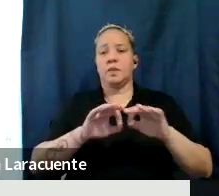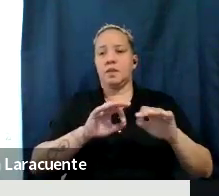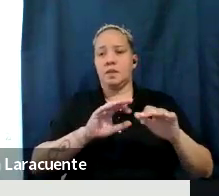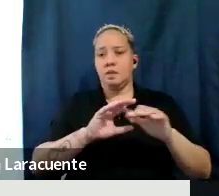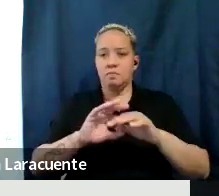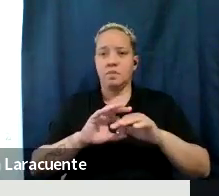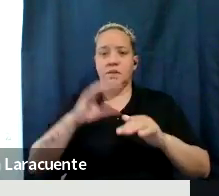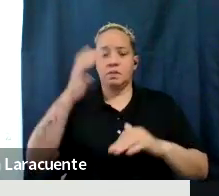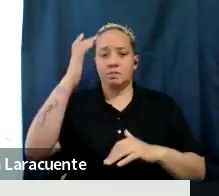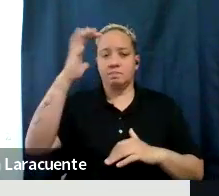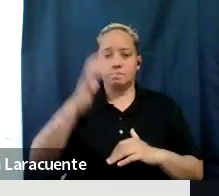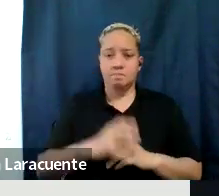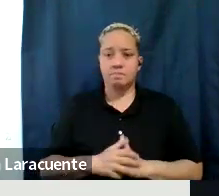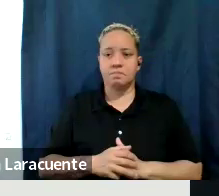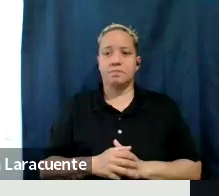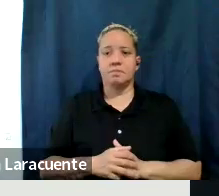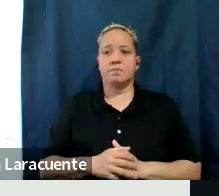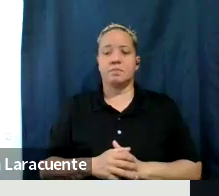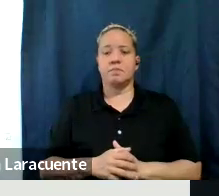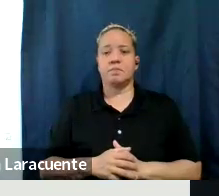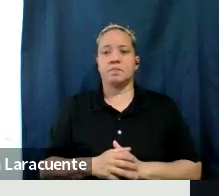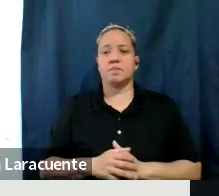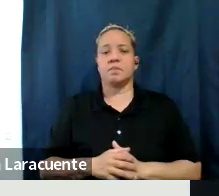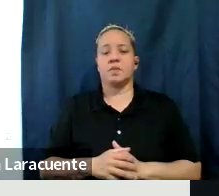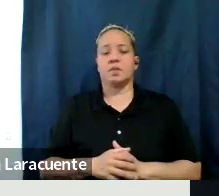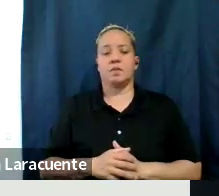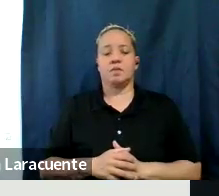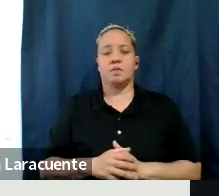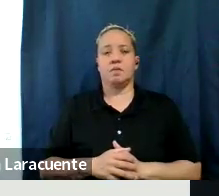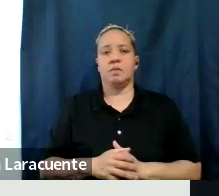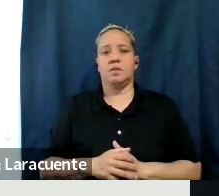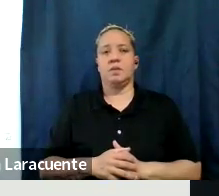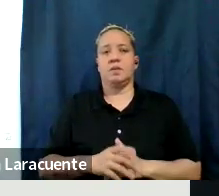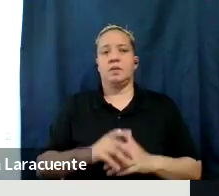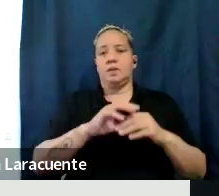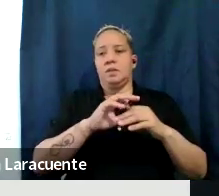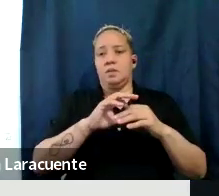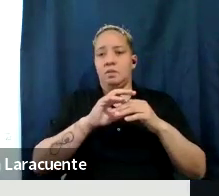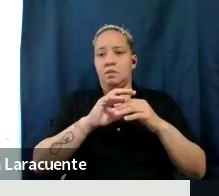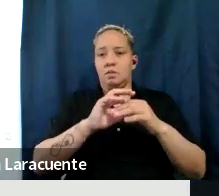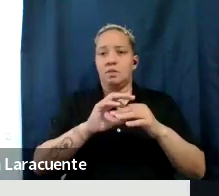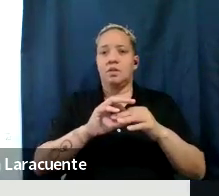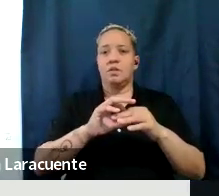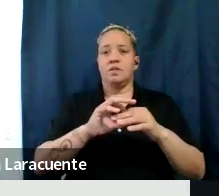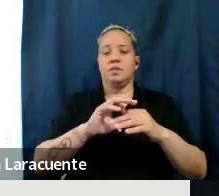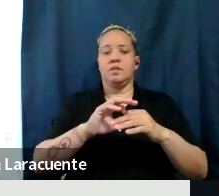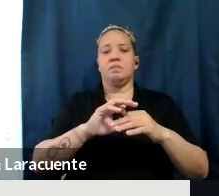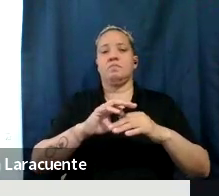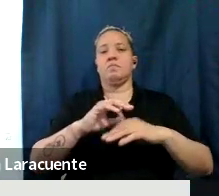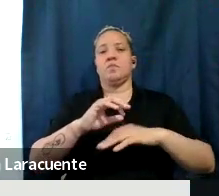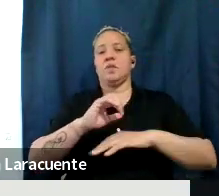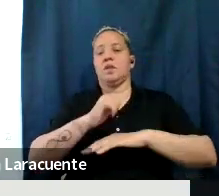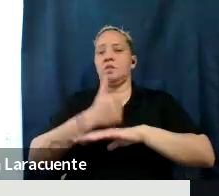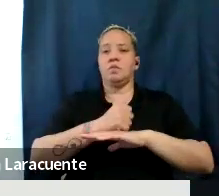intelectuales, en una relación triangular establecida entre la Universidad de Puerto